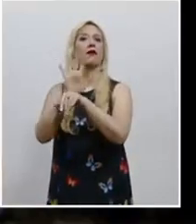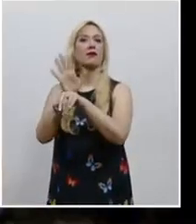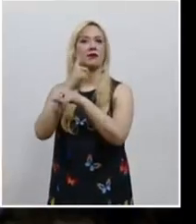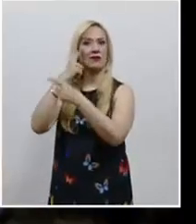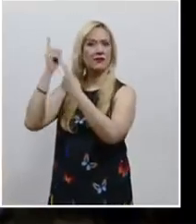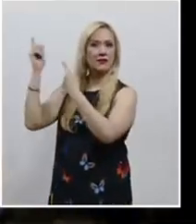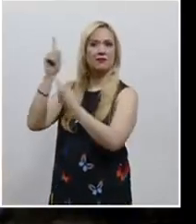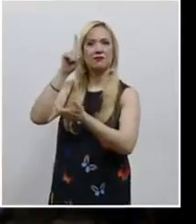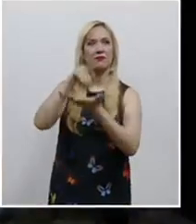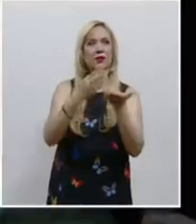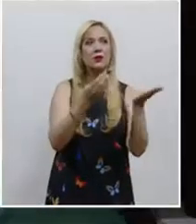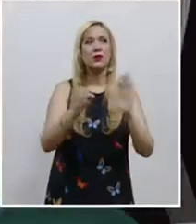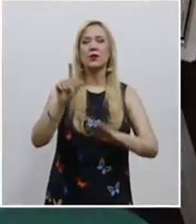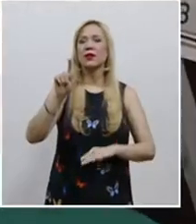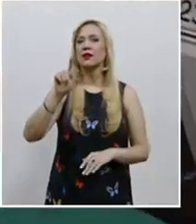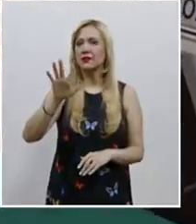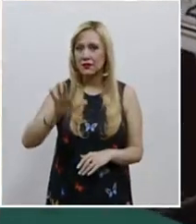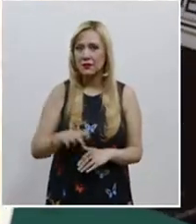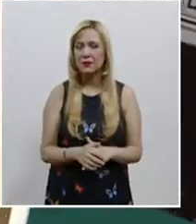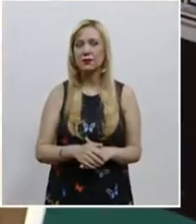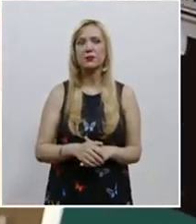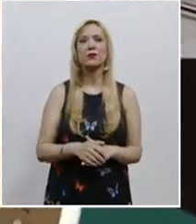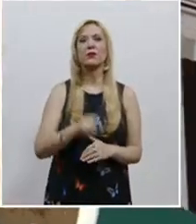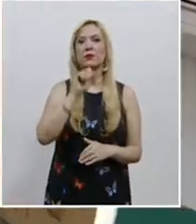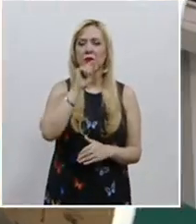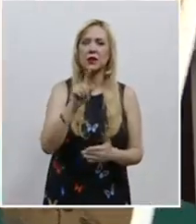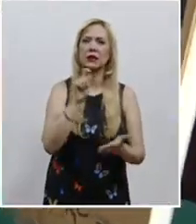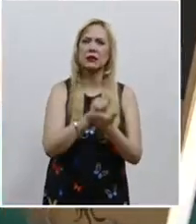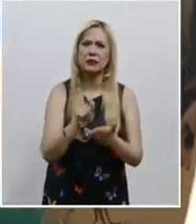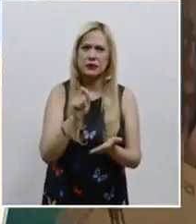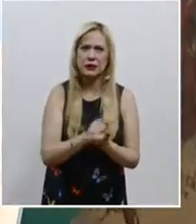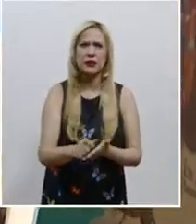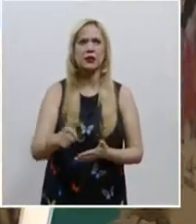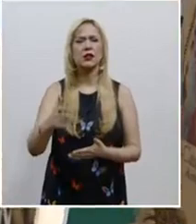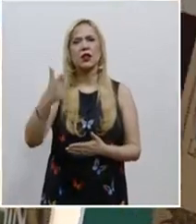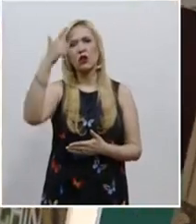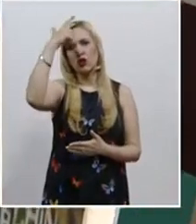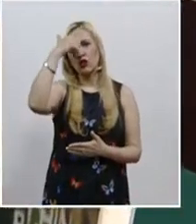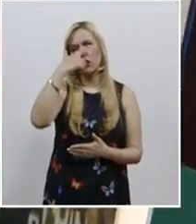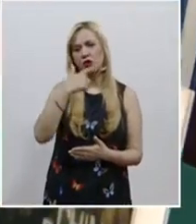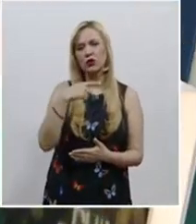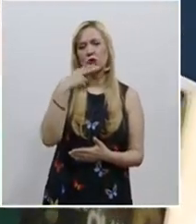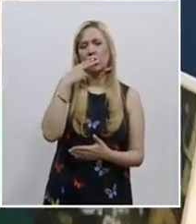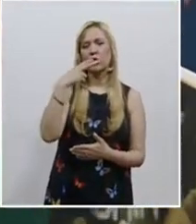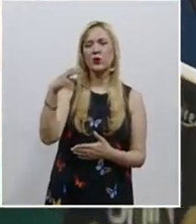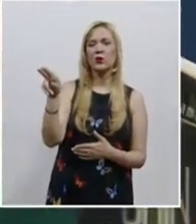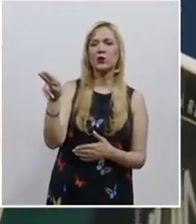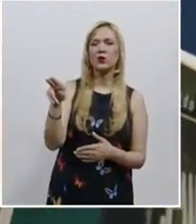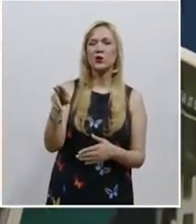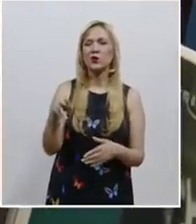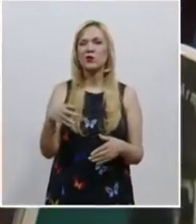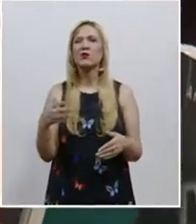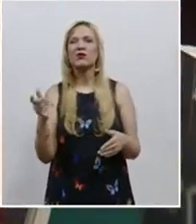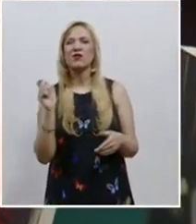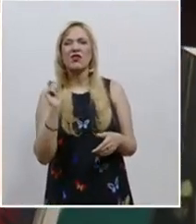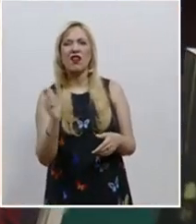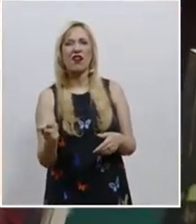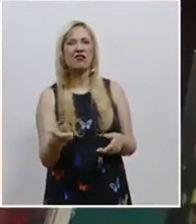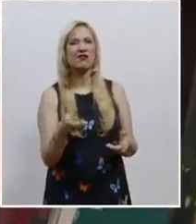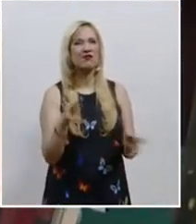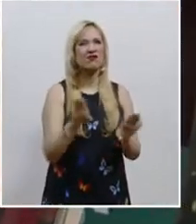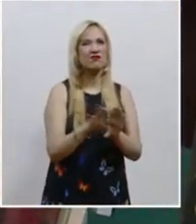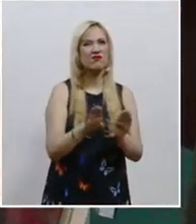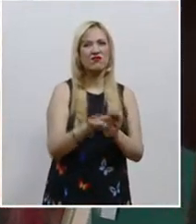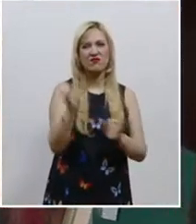en 1975. Fue autor de obras como Noche de Califas, La Casa de los Ajolotes, Tepito y,